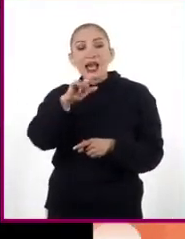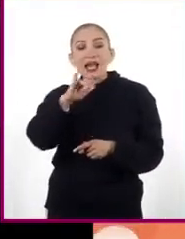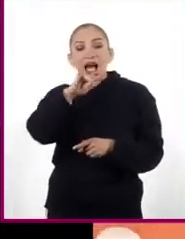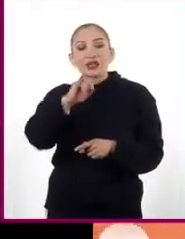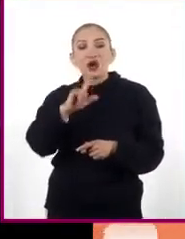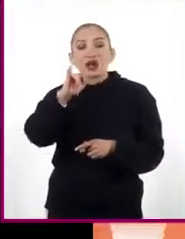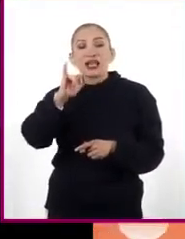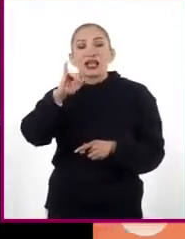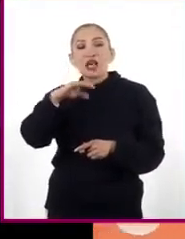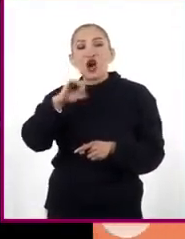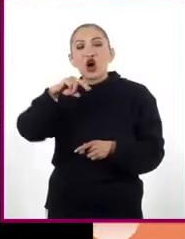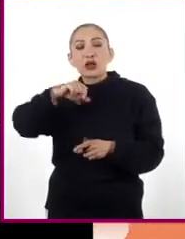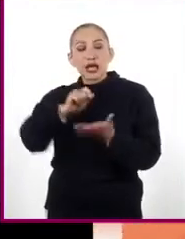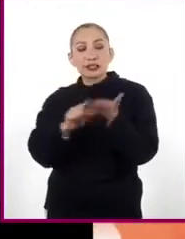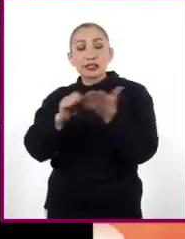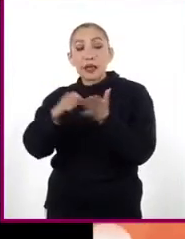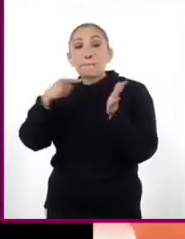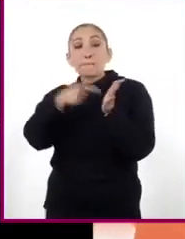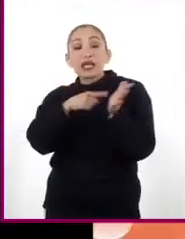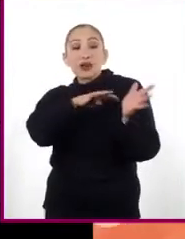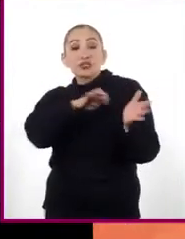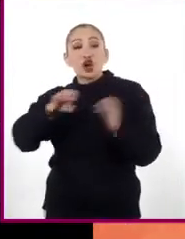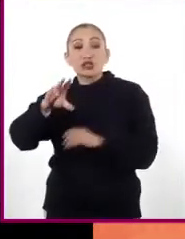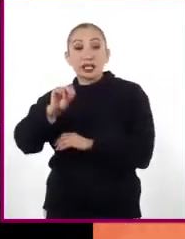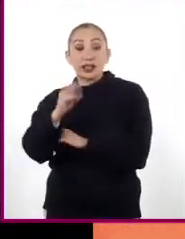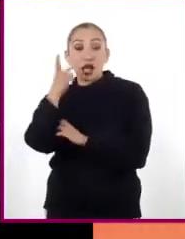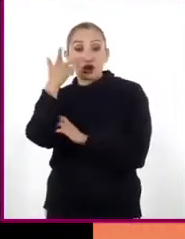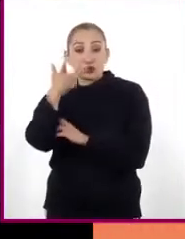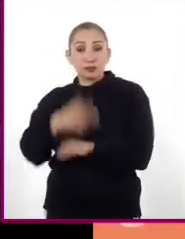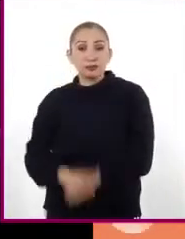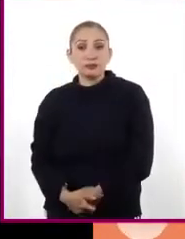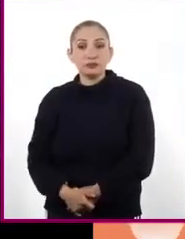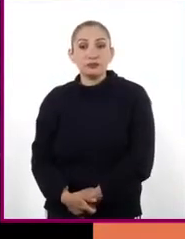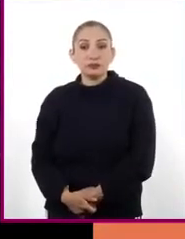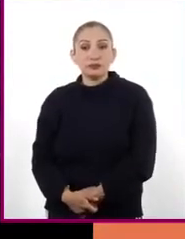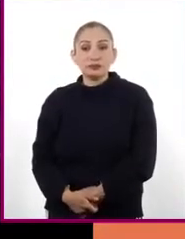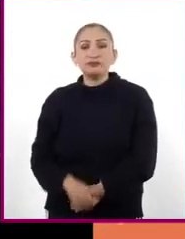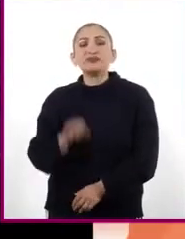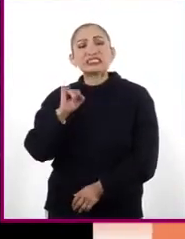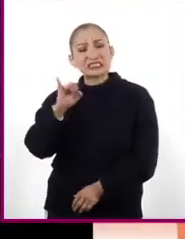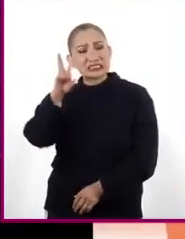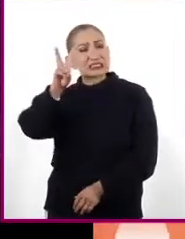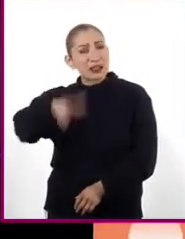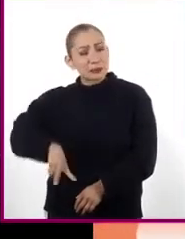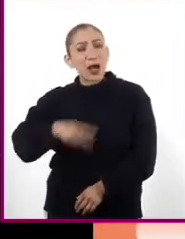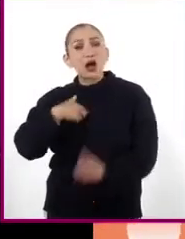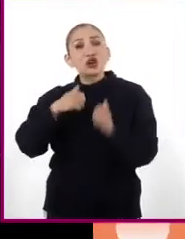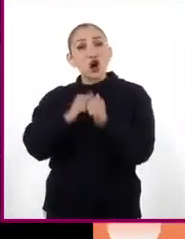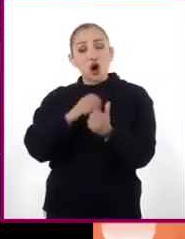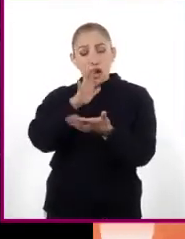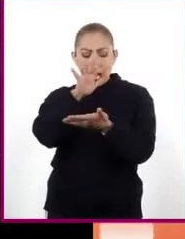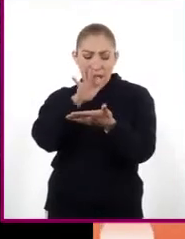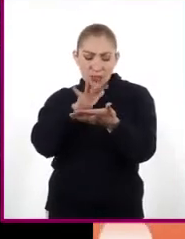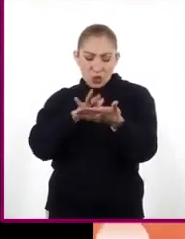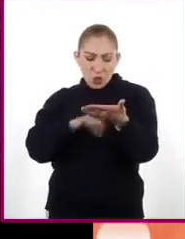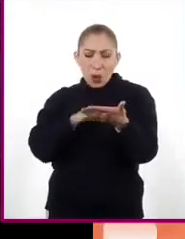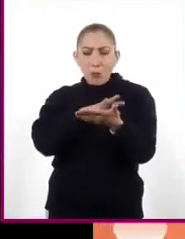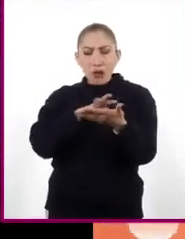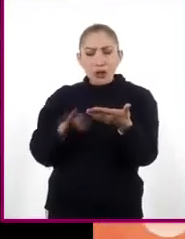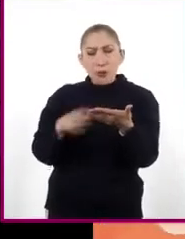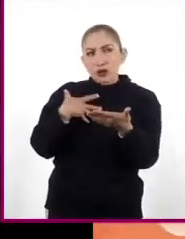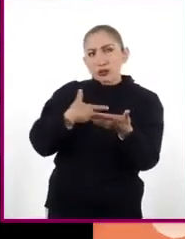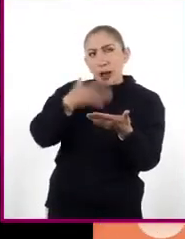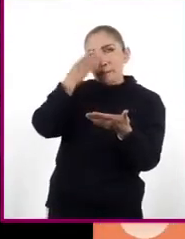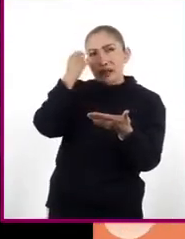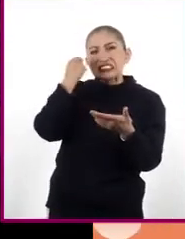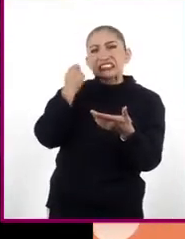Alejandro Licona, escrita en 1988. Si bien es cierto que a través de la lectura es posible